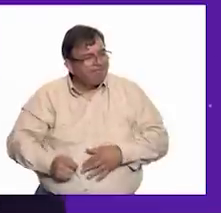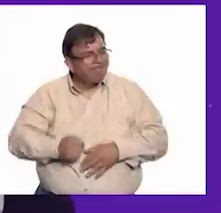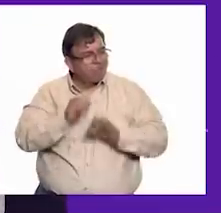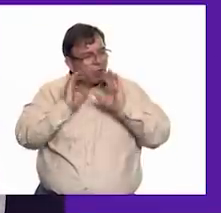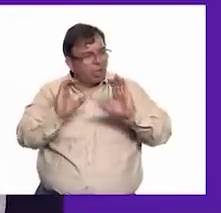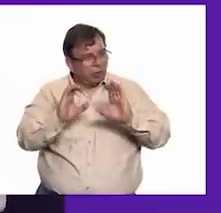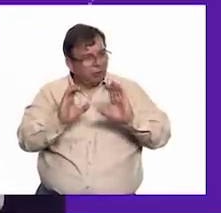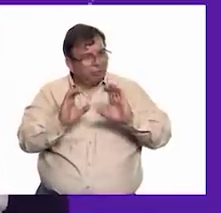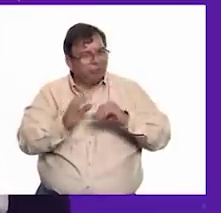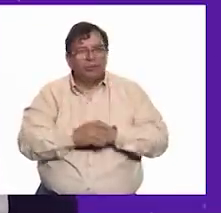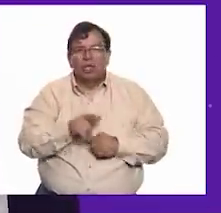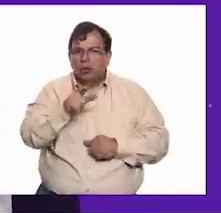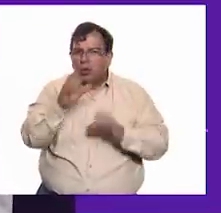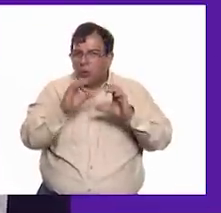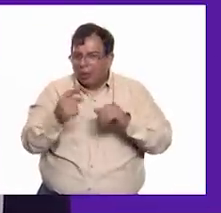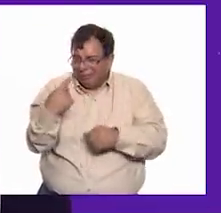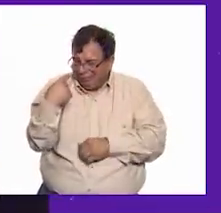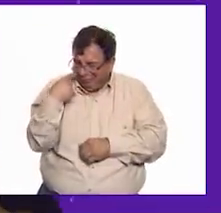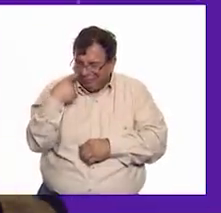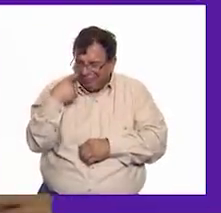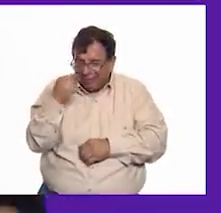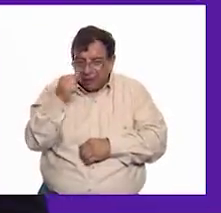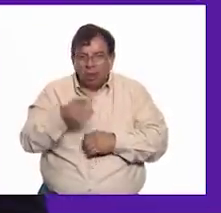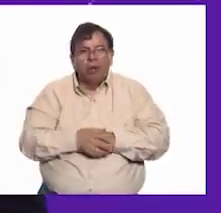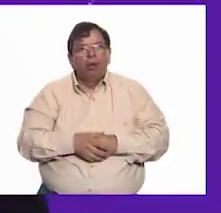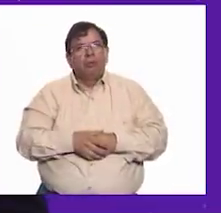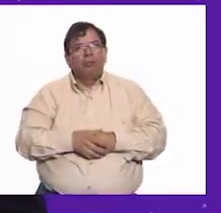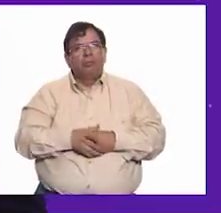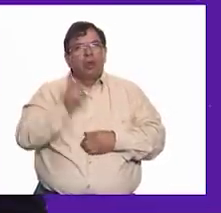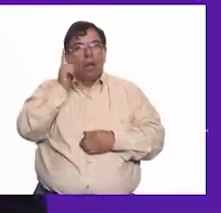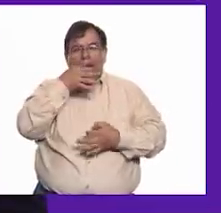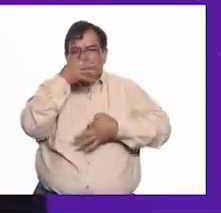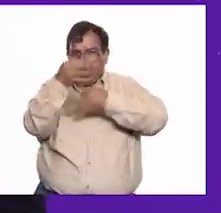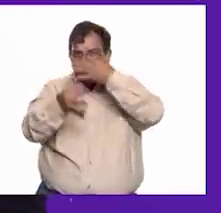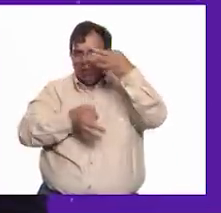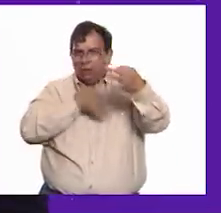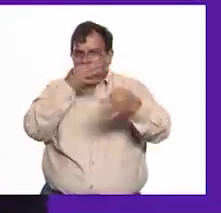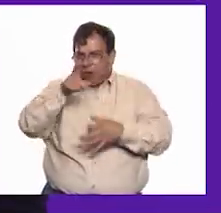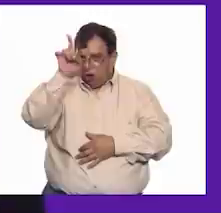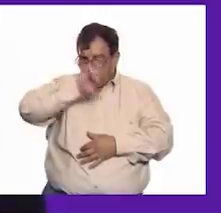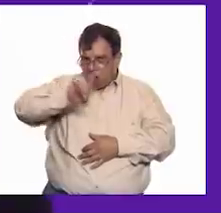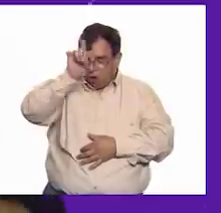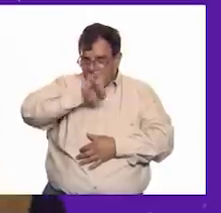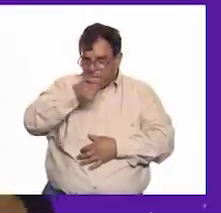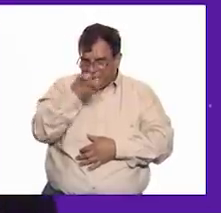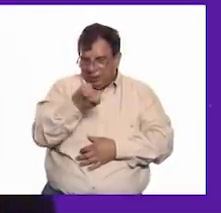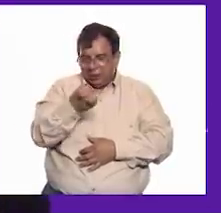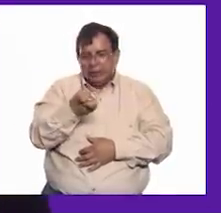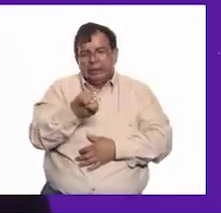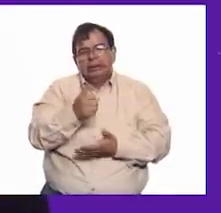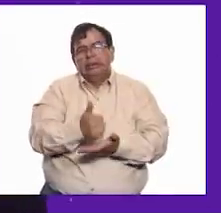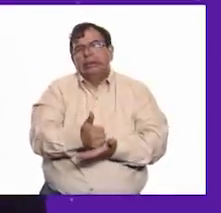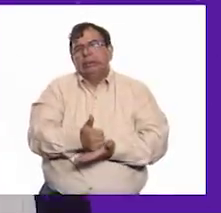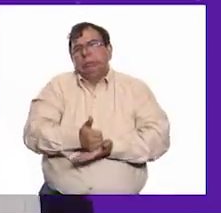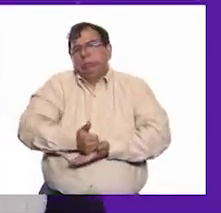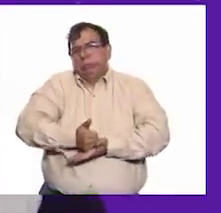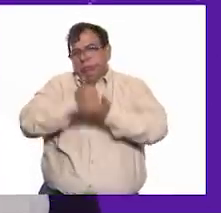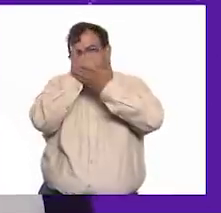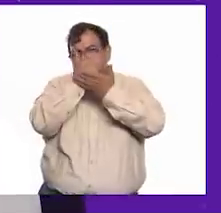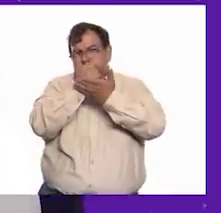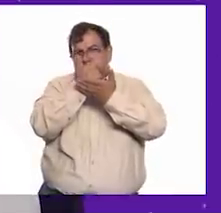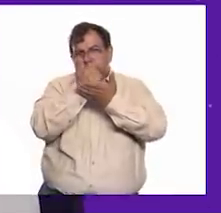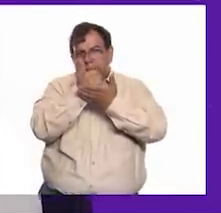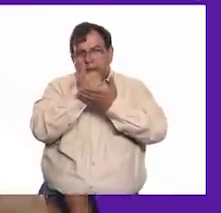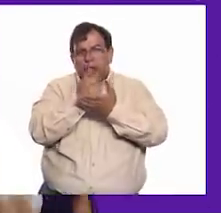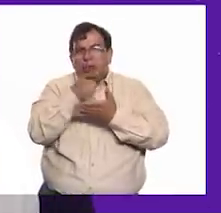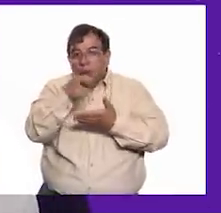así que ten cuidado y mucho ojo. Esperamos que la información y los consejos de esta sesión te hayan sido de ayuda. Y no